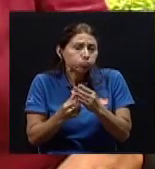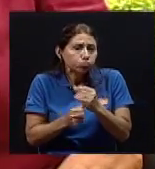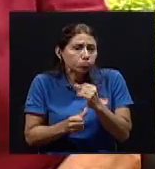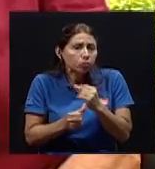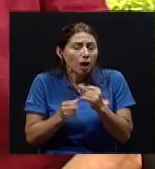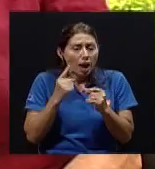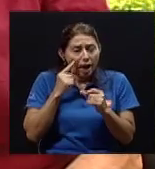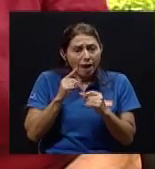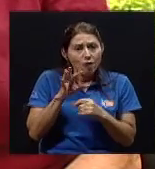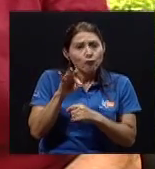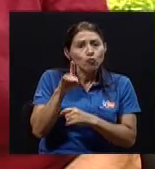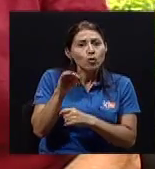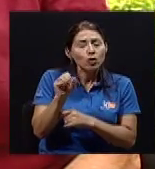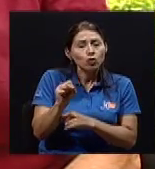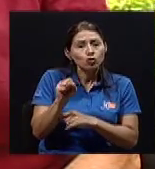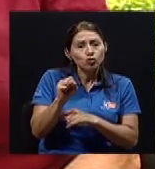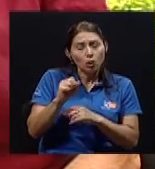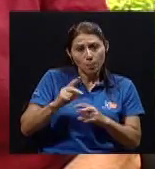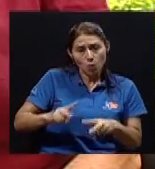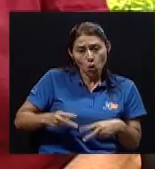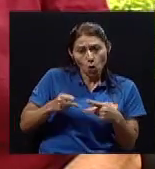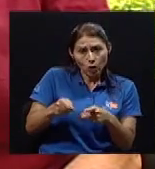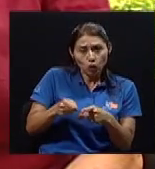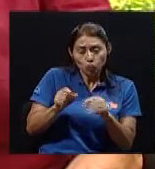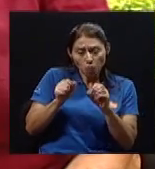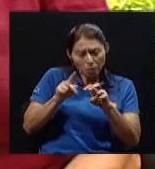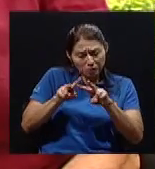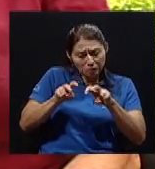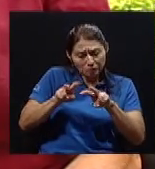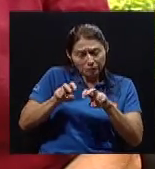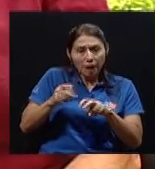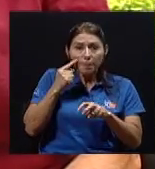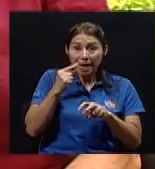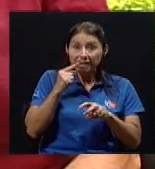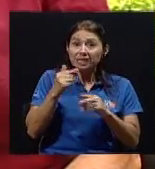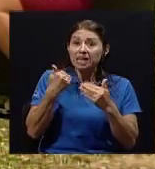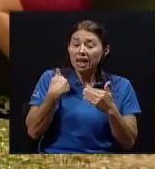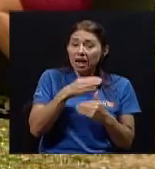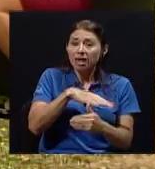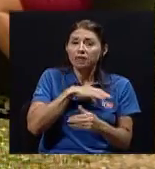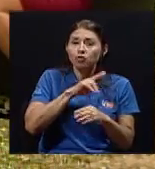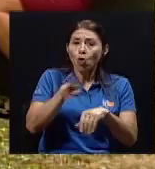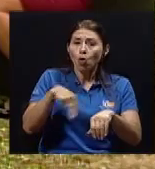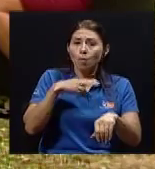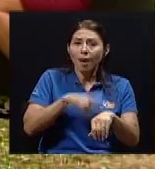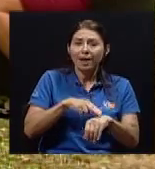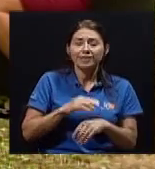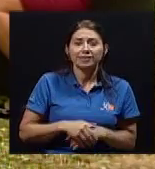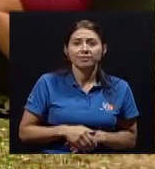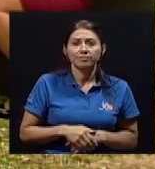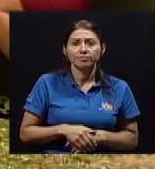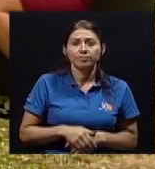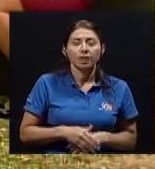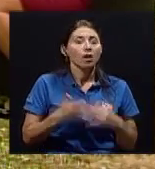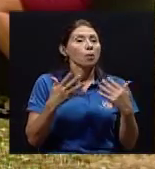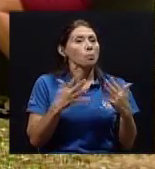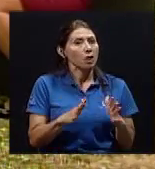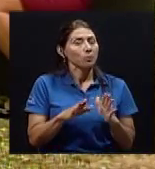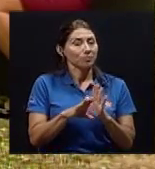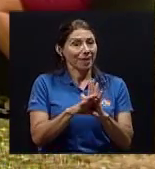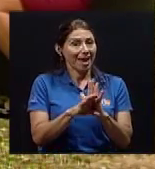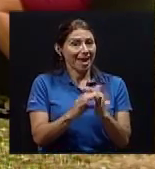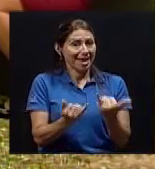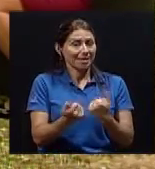ciertos parámetros están dentro de lo que se considera normal, por ejemplo. ¿Verdad? Bueno, en este momento vamos a tener que hacer una